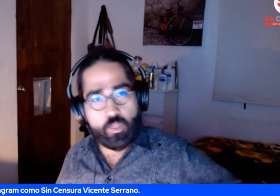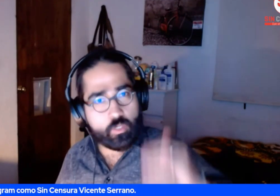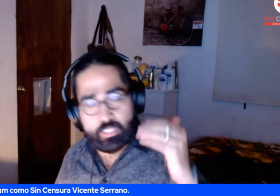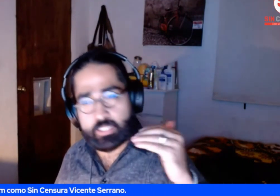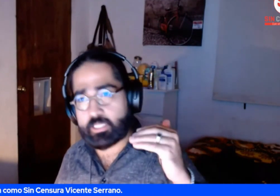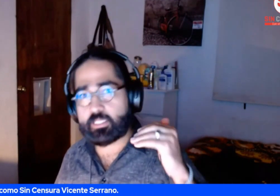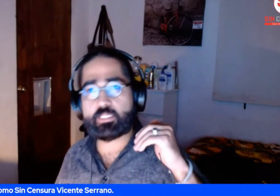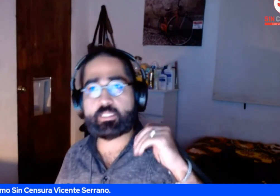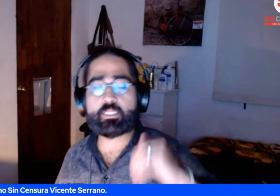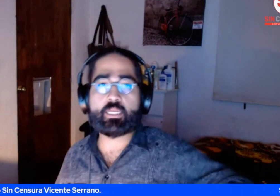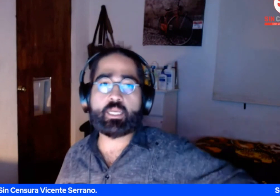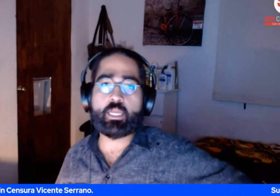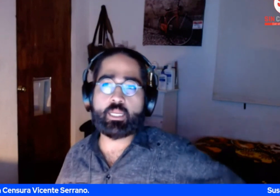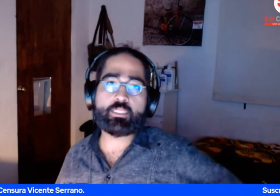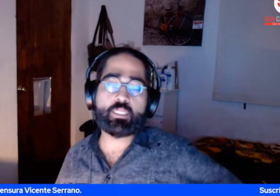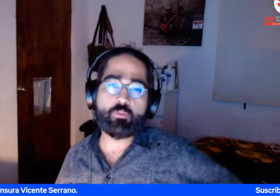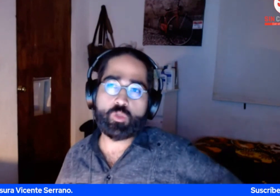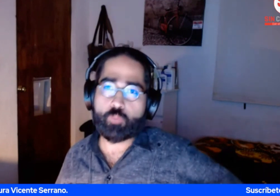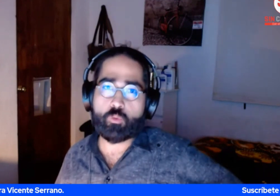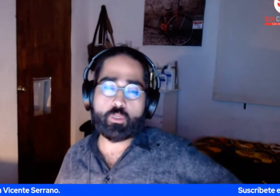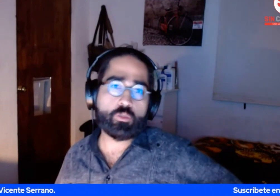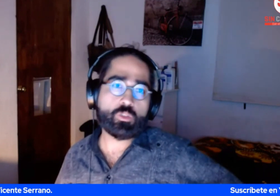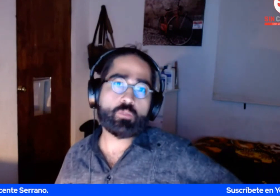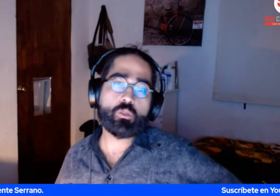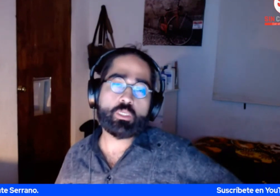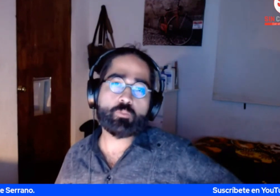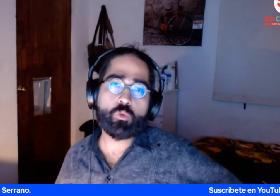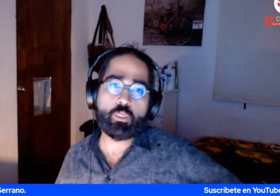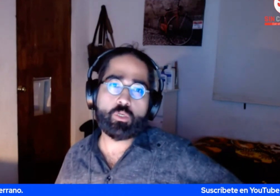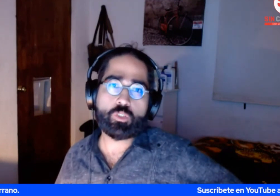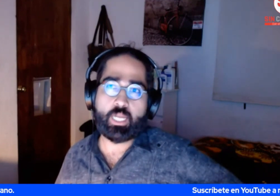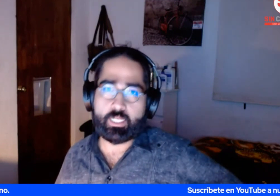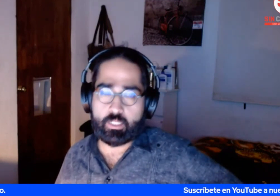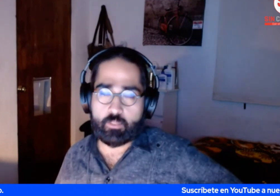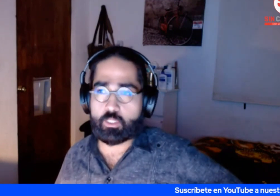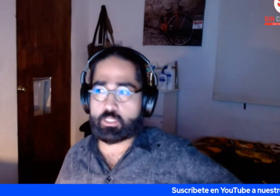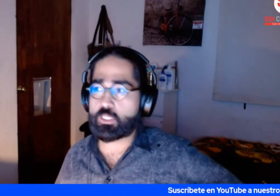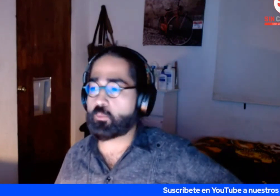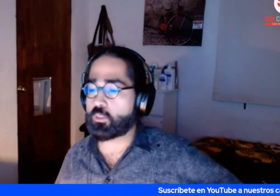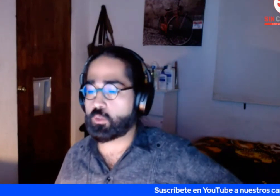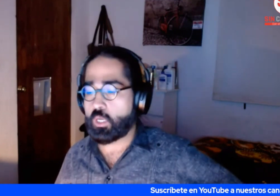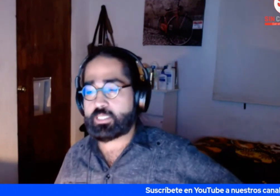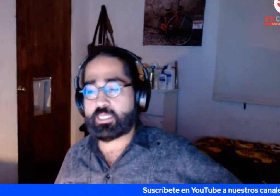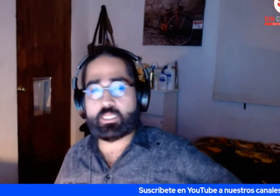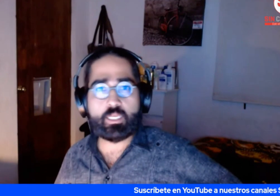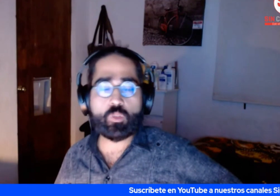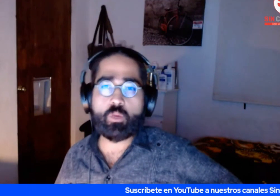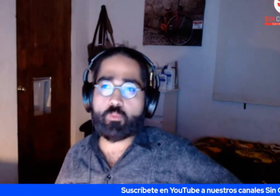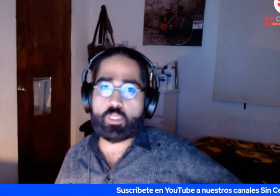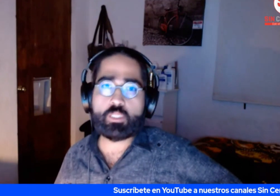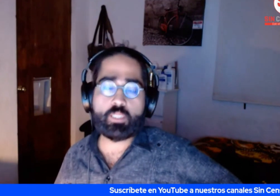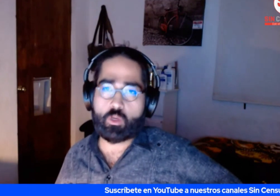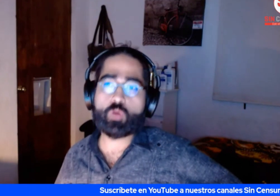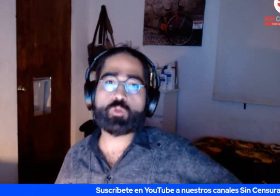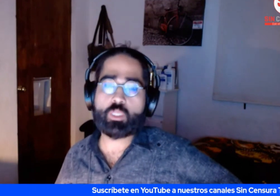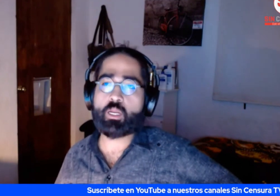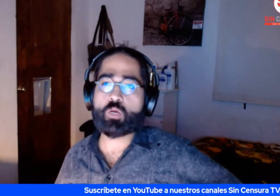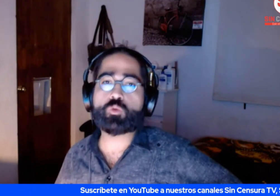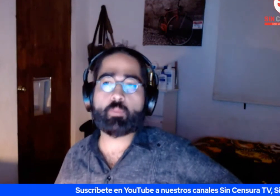mayor estándar tiene que estar en el servicio público. En los servidores públicos en activo en este momento se tienen que tomar muy en serio